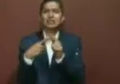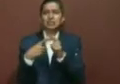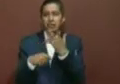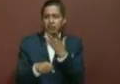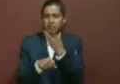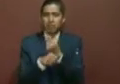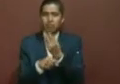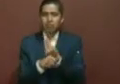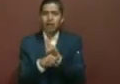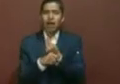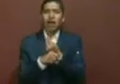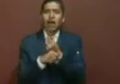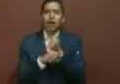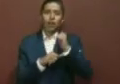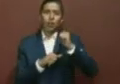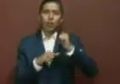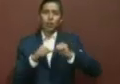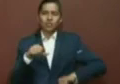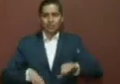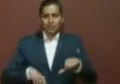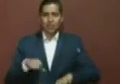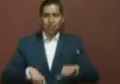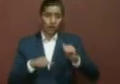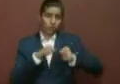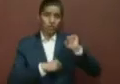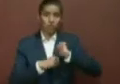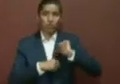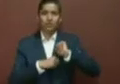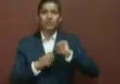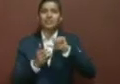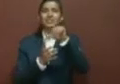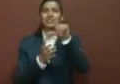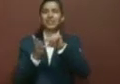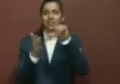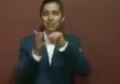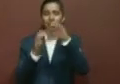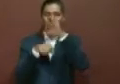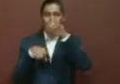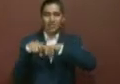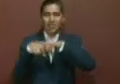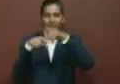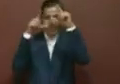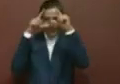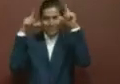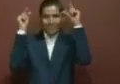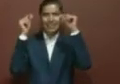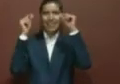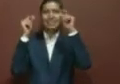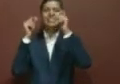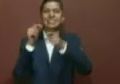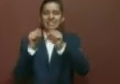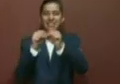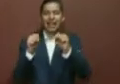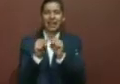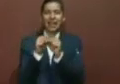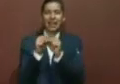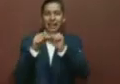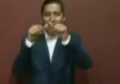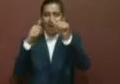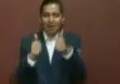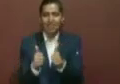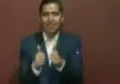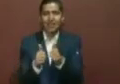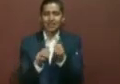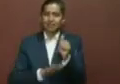del auditorio del Centro Cultural Clavijero. Queremos que sea la sala de arte del centro occidente del